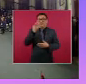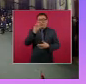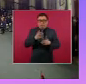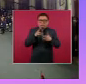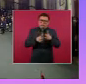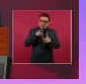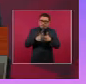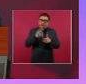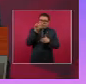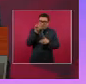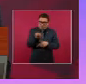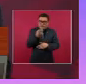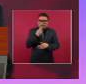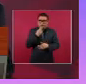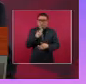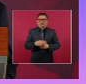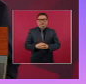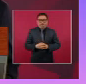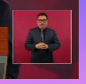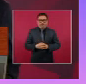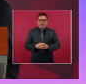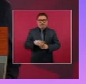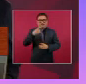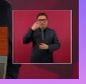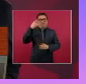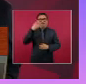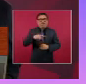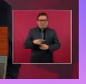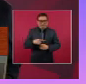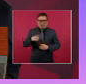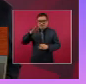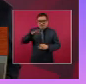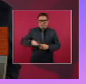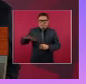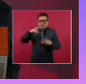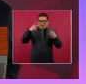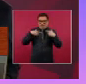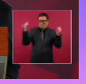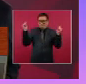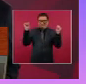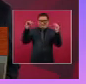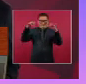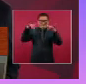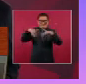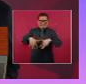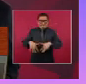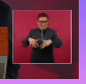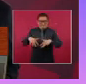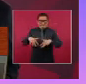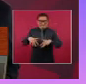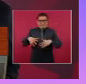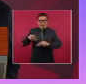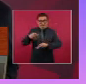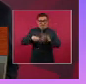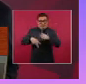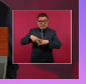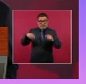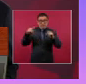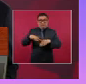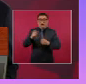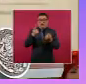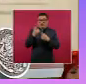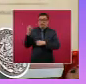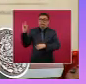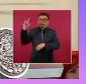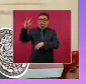el tren, para que los que están llegando a por vía